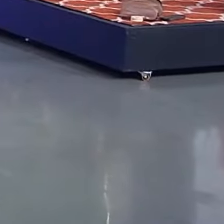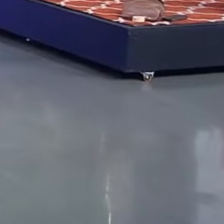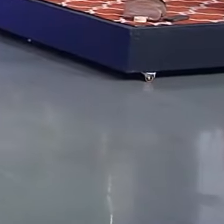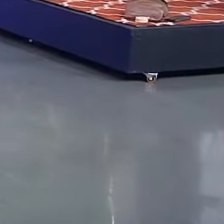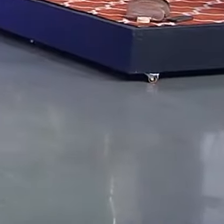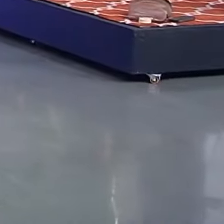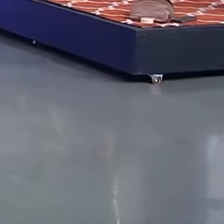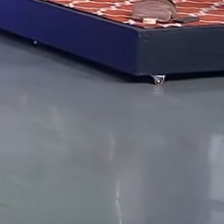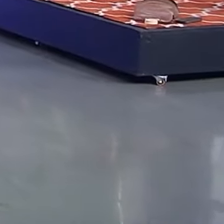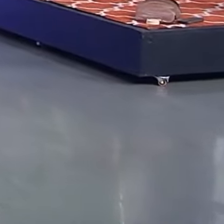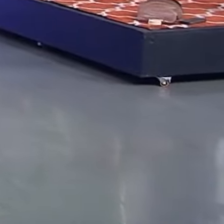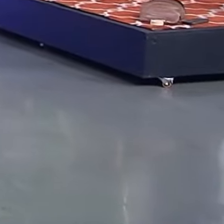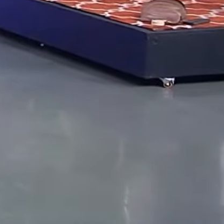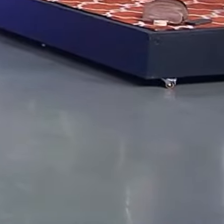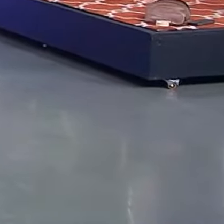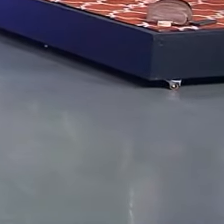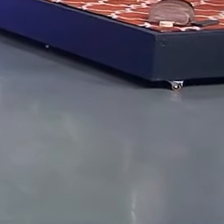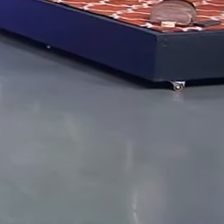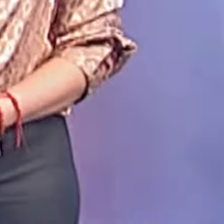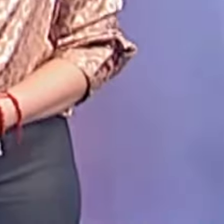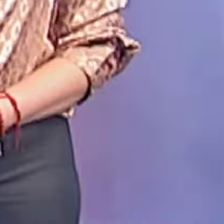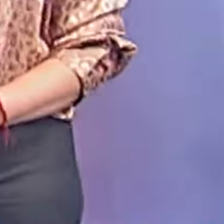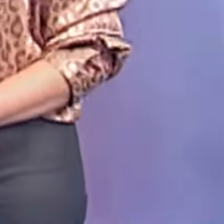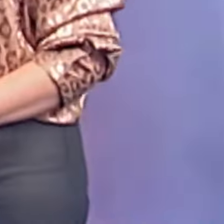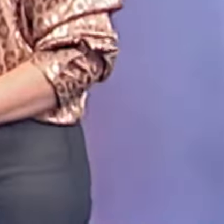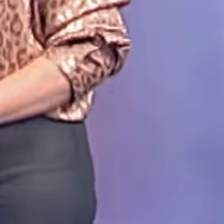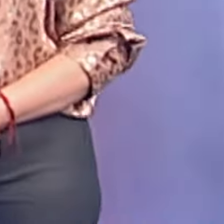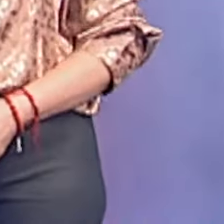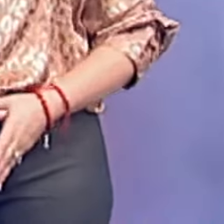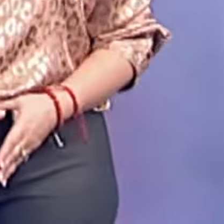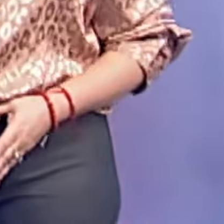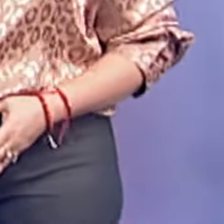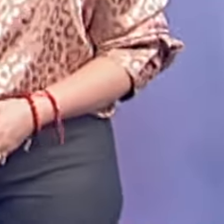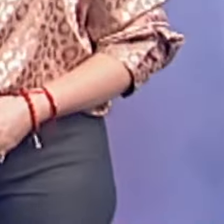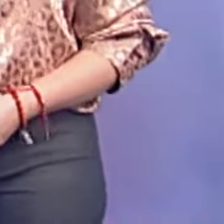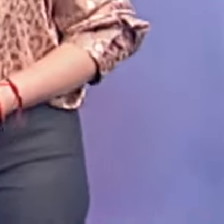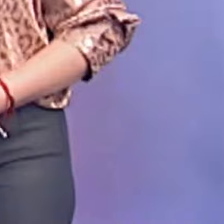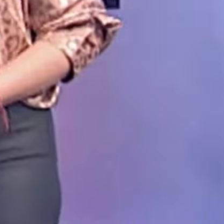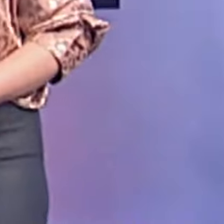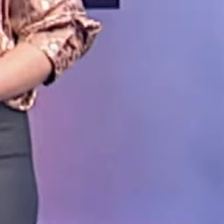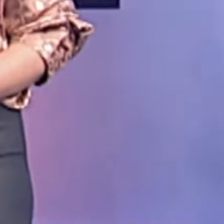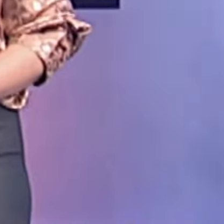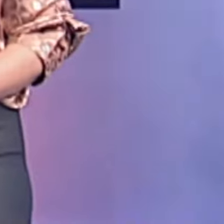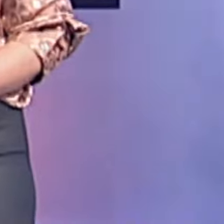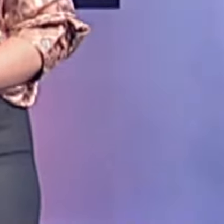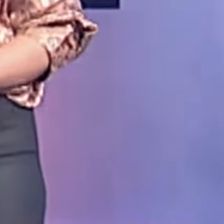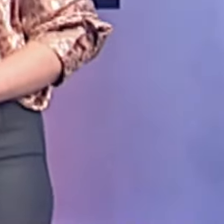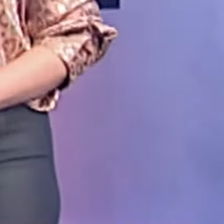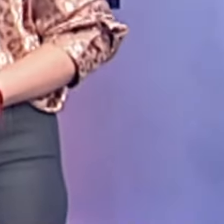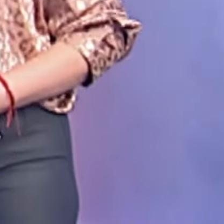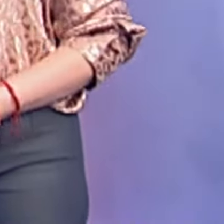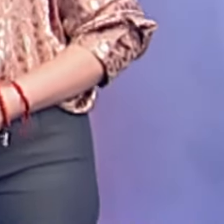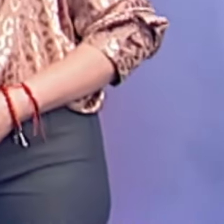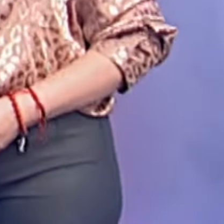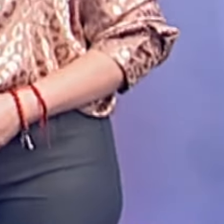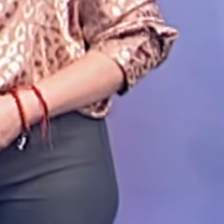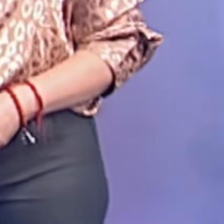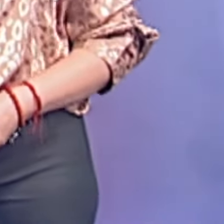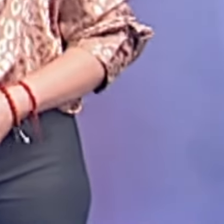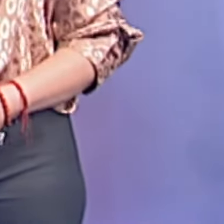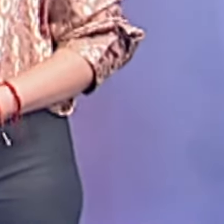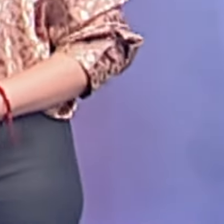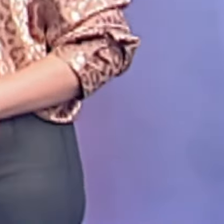Televidentes, amigos, ¿cómo están? Muy buenas tardes, bienvenidos al Noticiero de la Ciudad Cuenca en directo en este día, martes 2 de abril. Tenemos